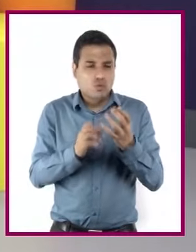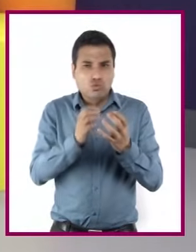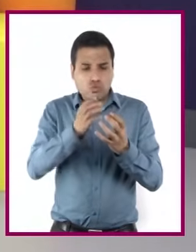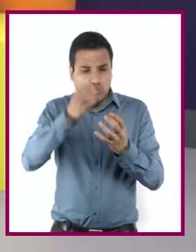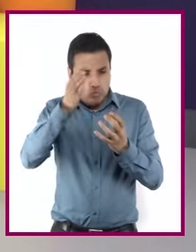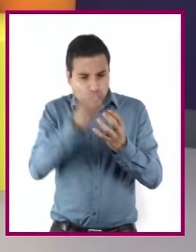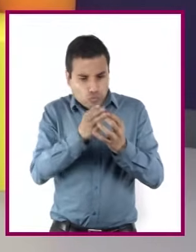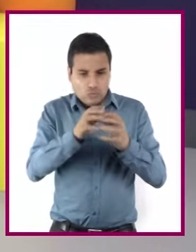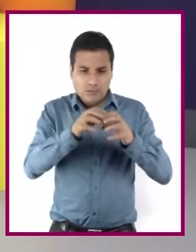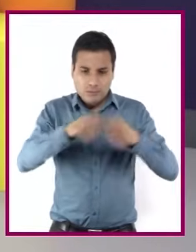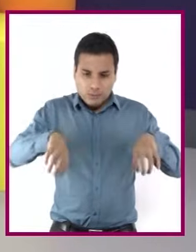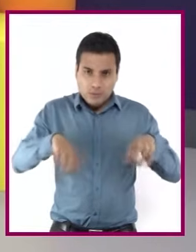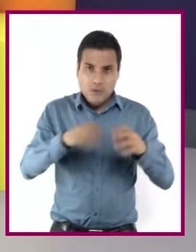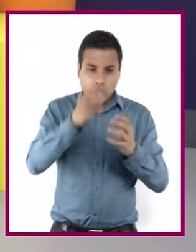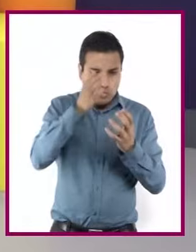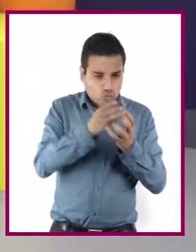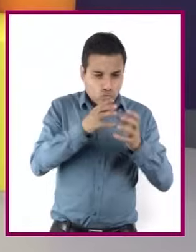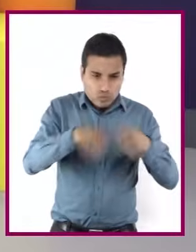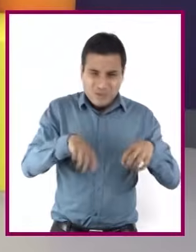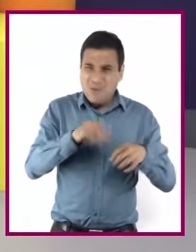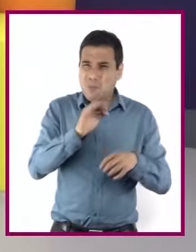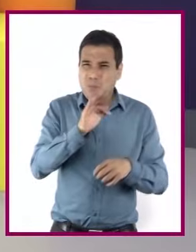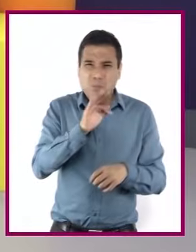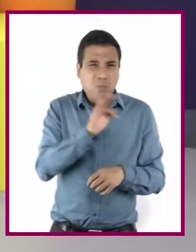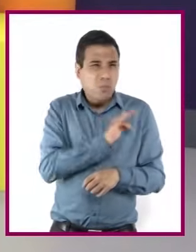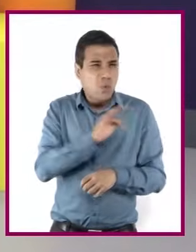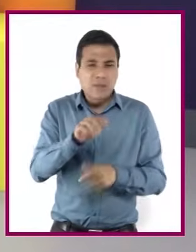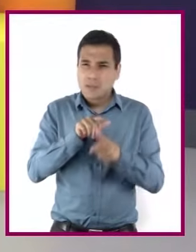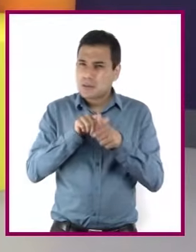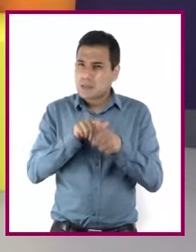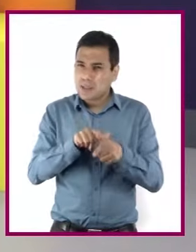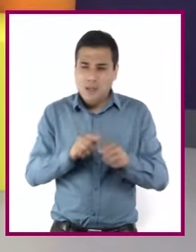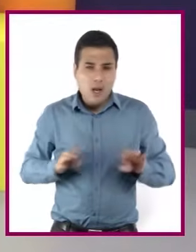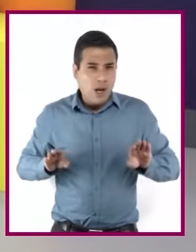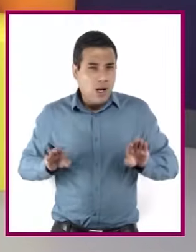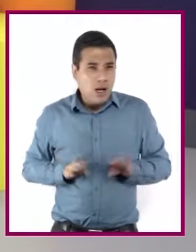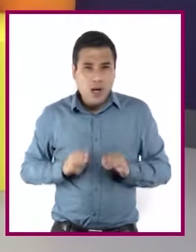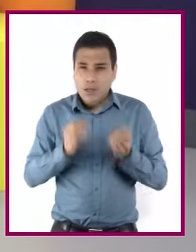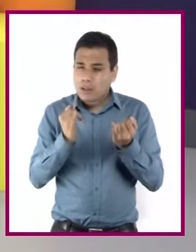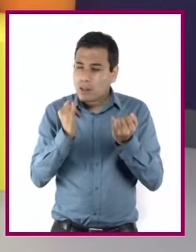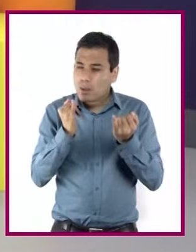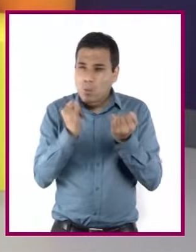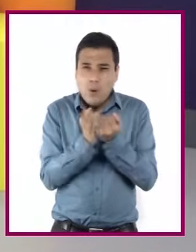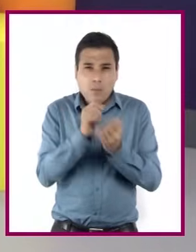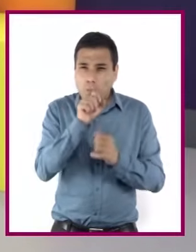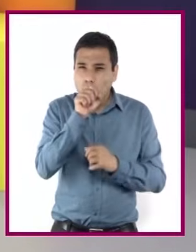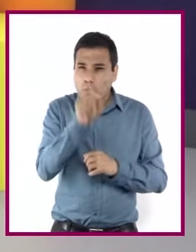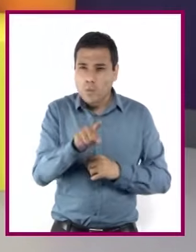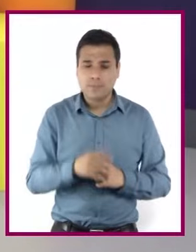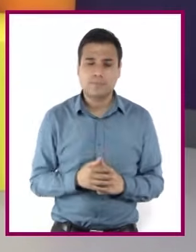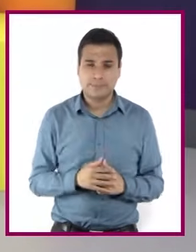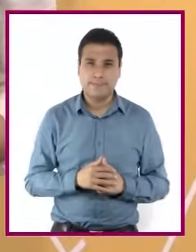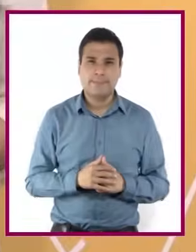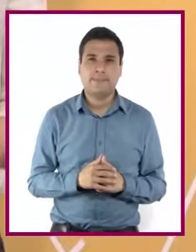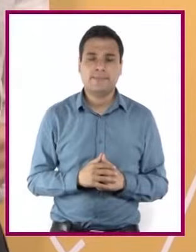pequeña que fuera, siempre conservaría los elementos que la formaba. Esto es, que la materia era